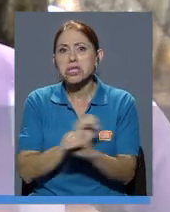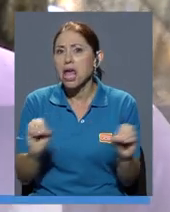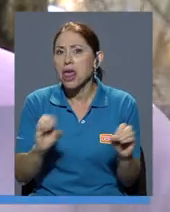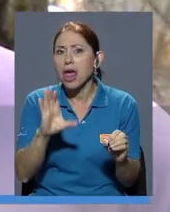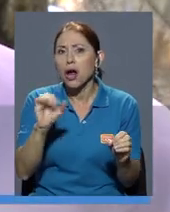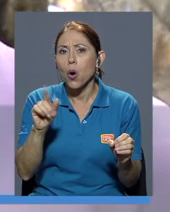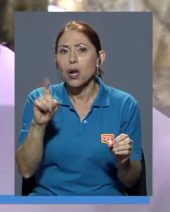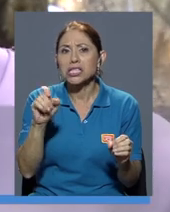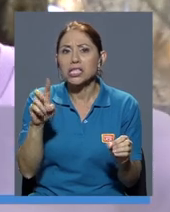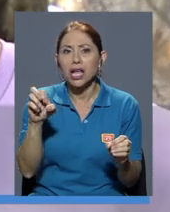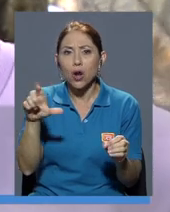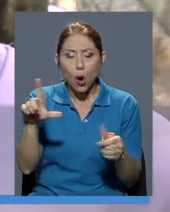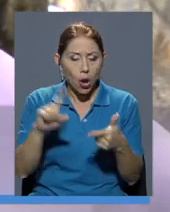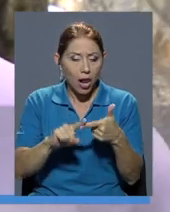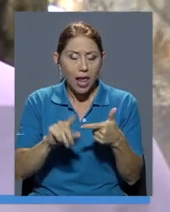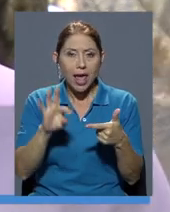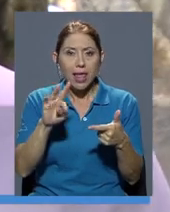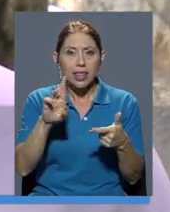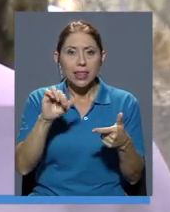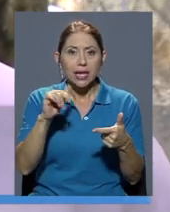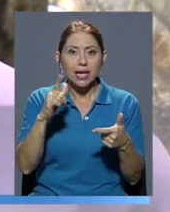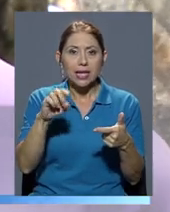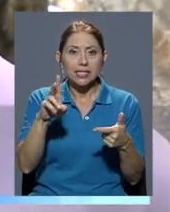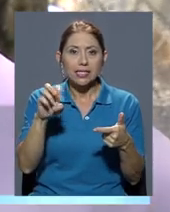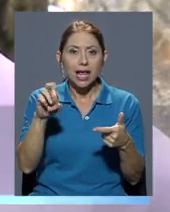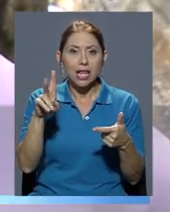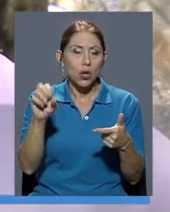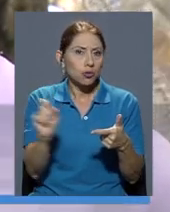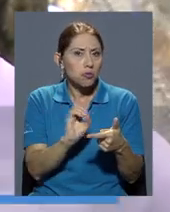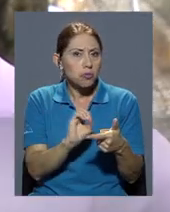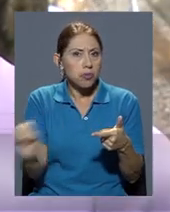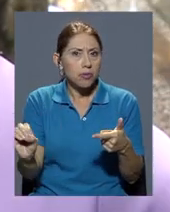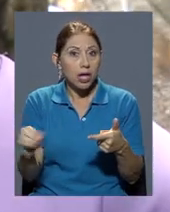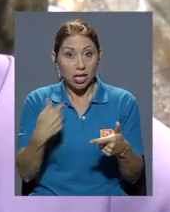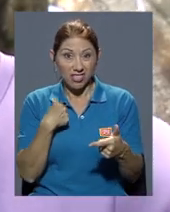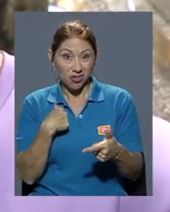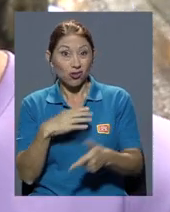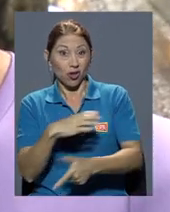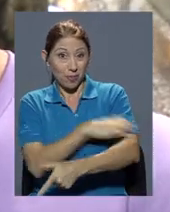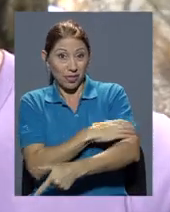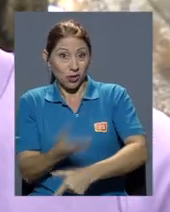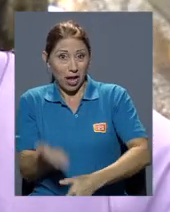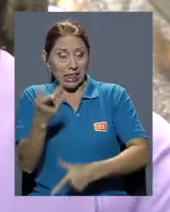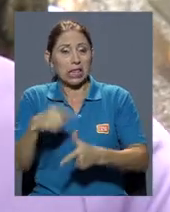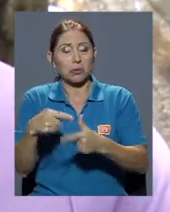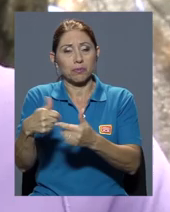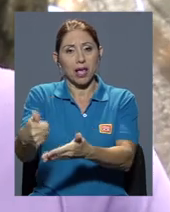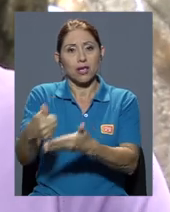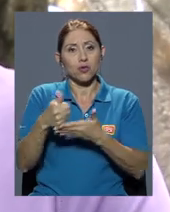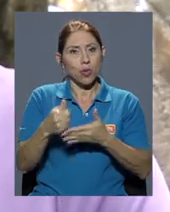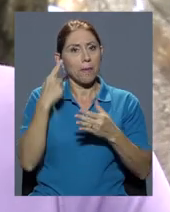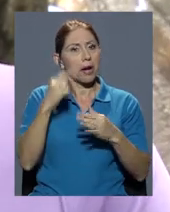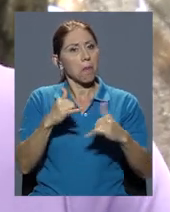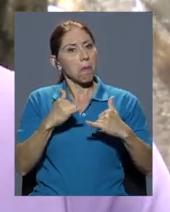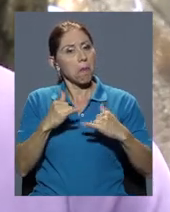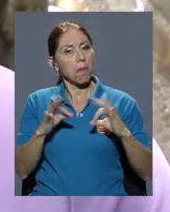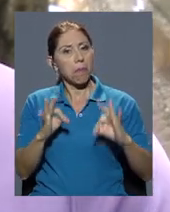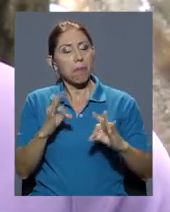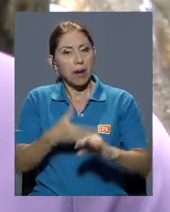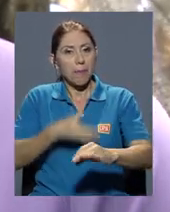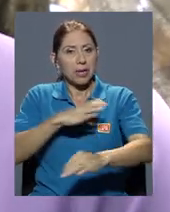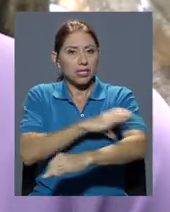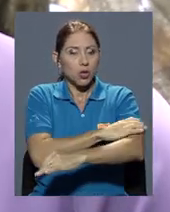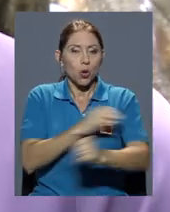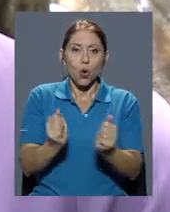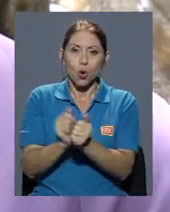ni triglicéridos, y tras de eso soy de presión alta. Y entonces me ayuda mucho a mantener la presión junto con los